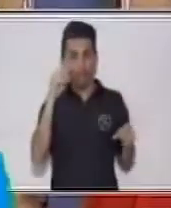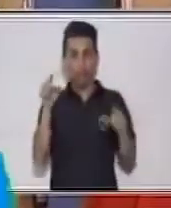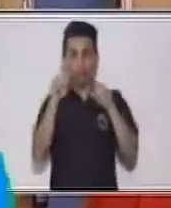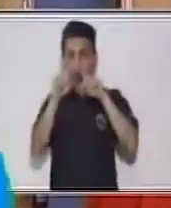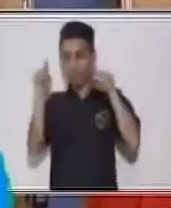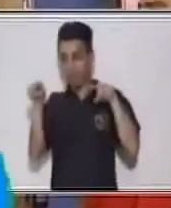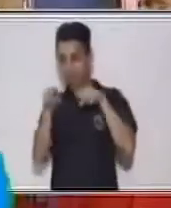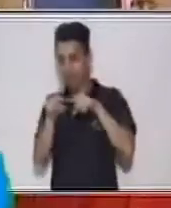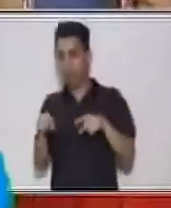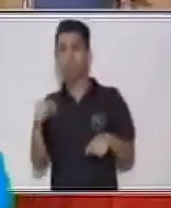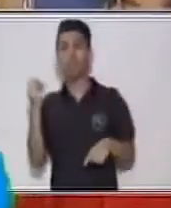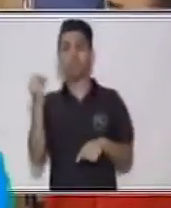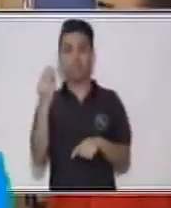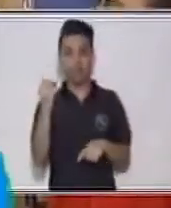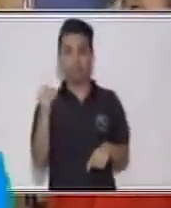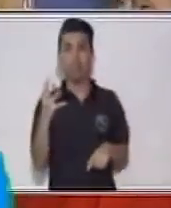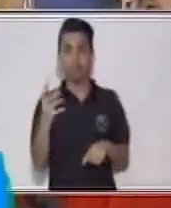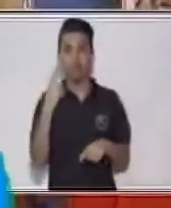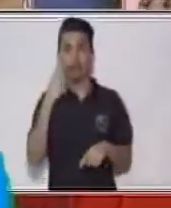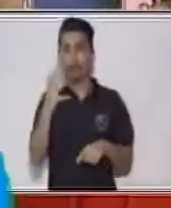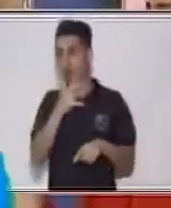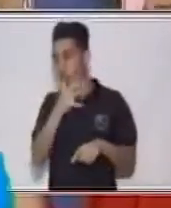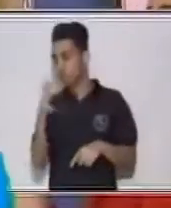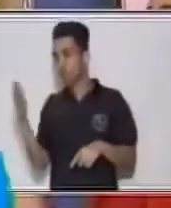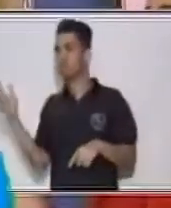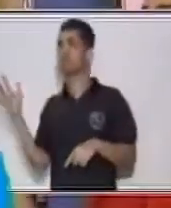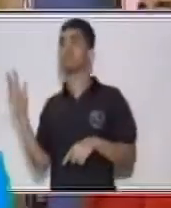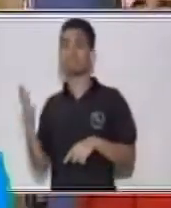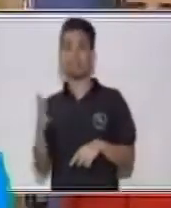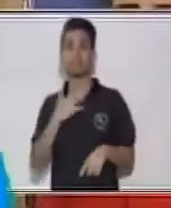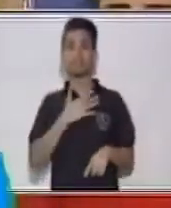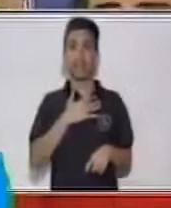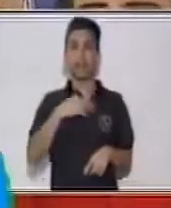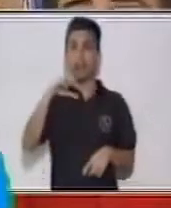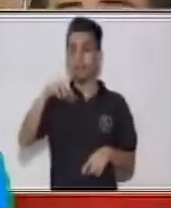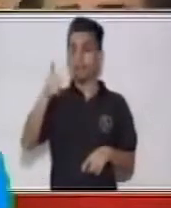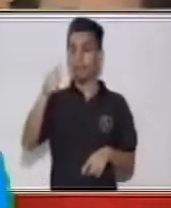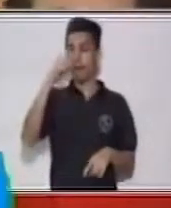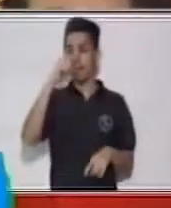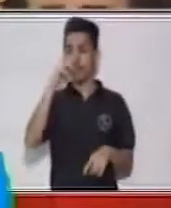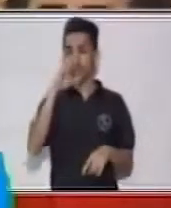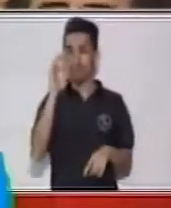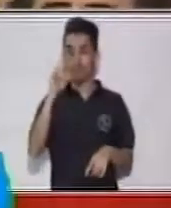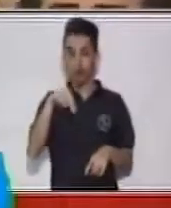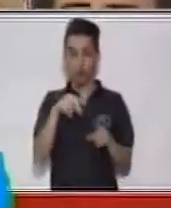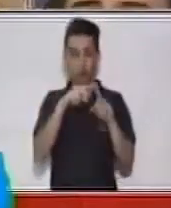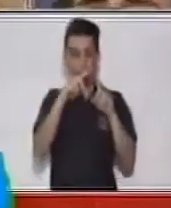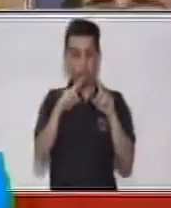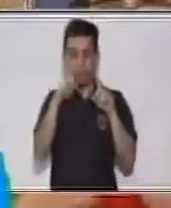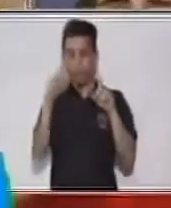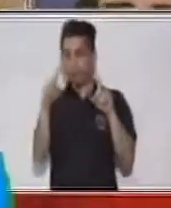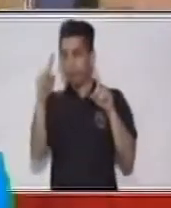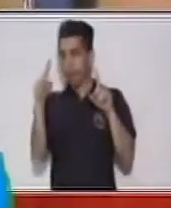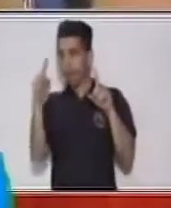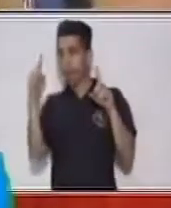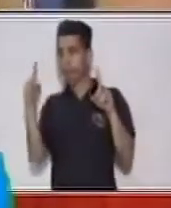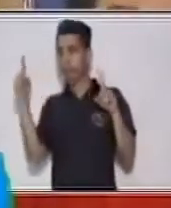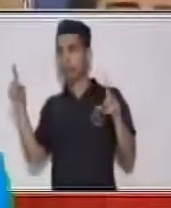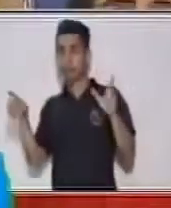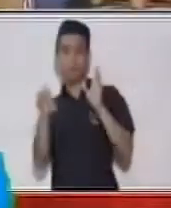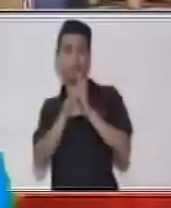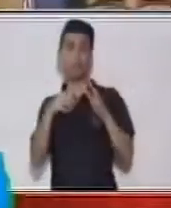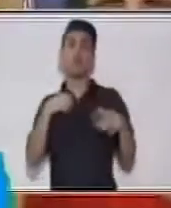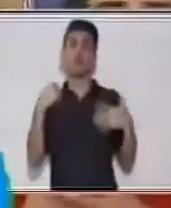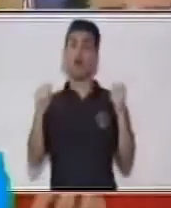secuencia esta secuencia es un patrón cuando nosotros elaboramos por ejemplo collares